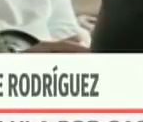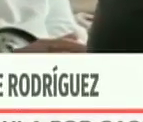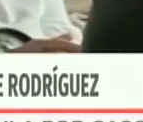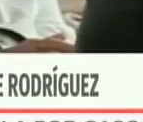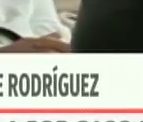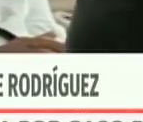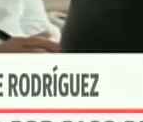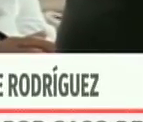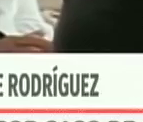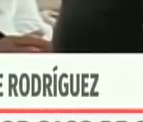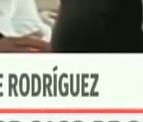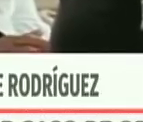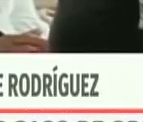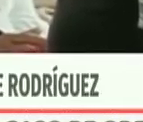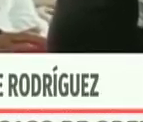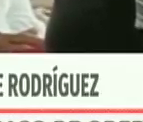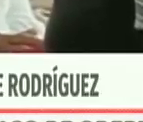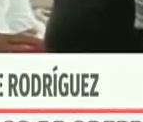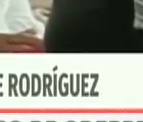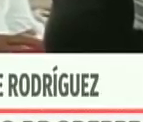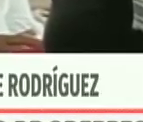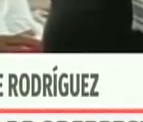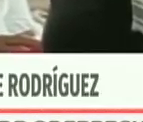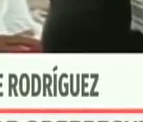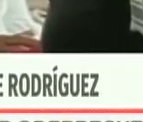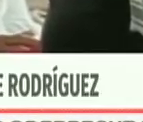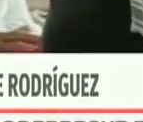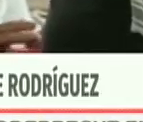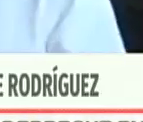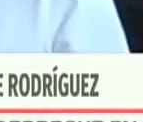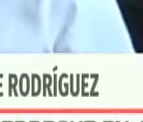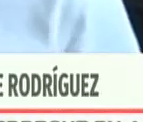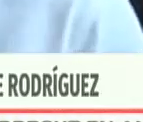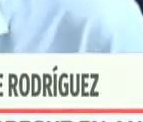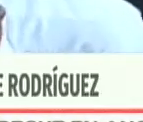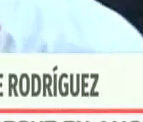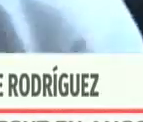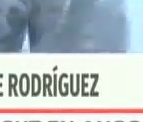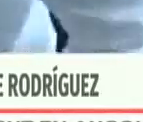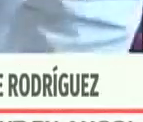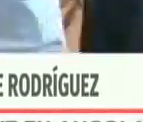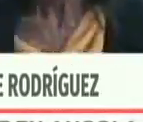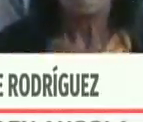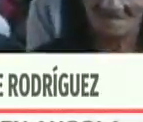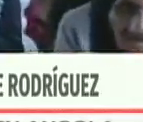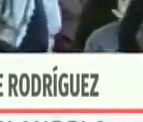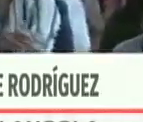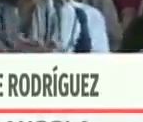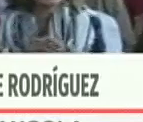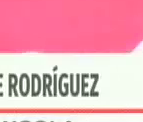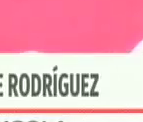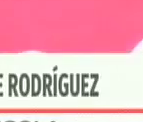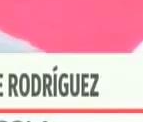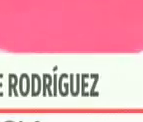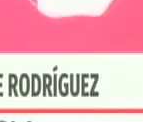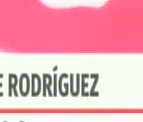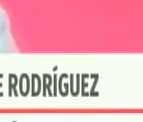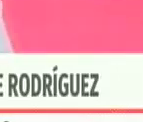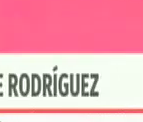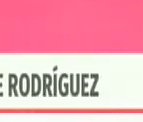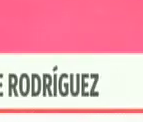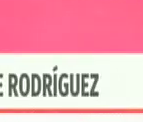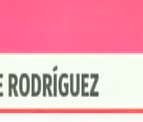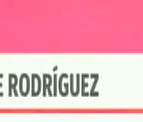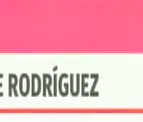que hoy está orgullosa de que el presidente Nicolás Maduro lleve las riendas de la patria, ya que es un hombre que viene de las luchas sindicales